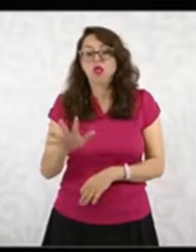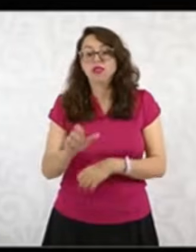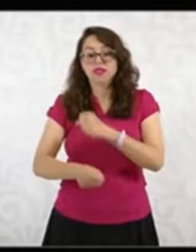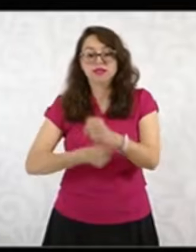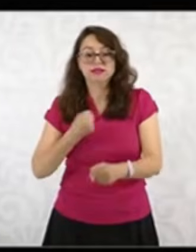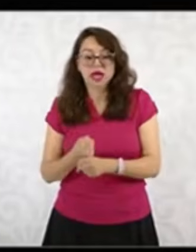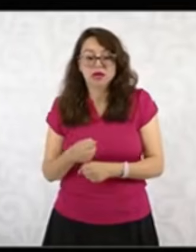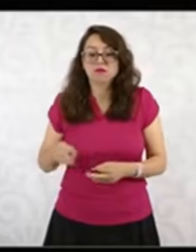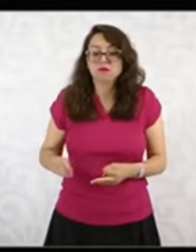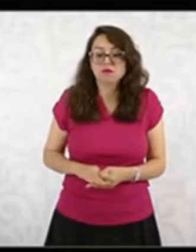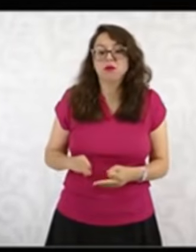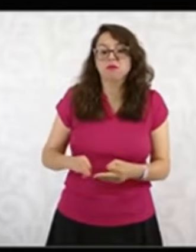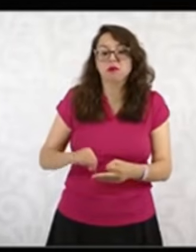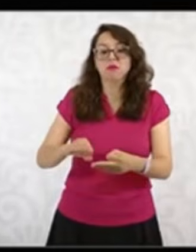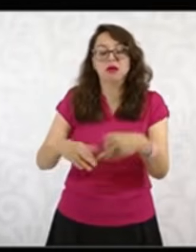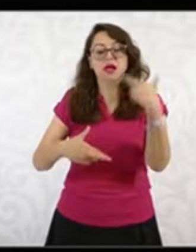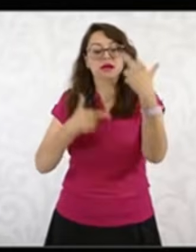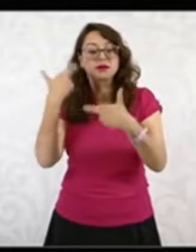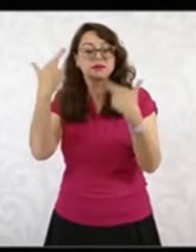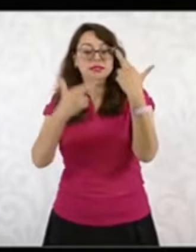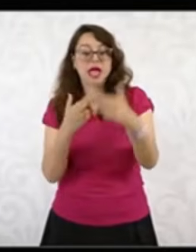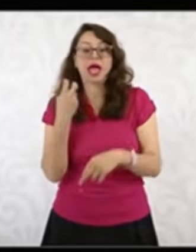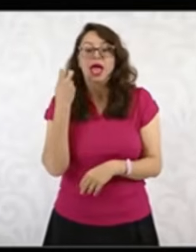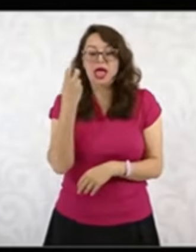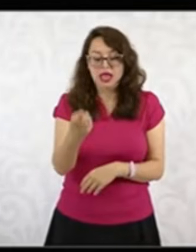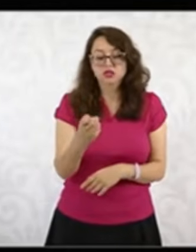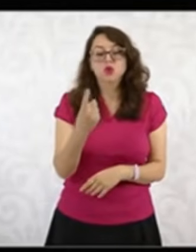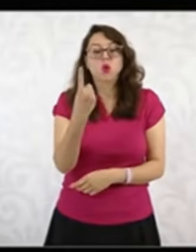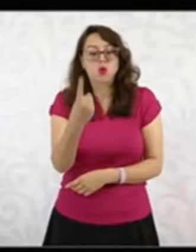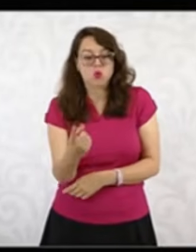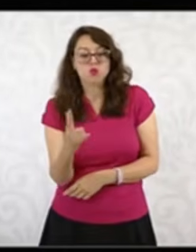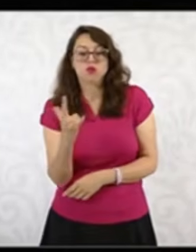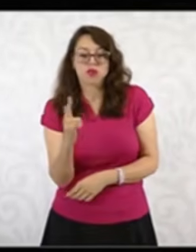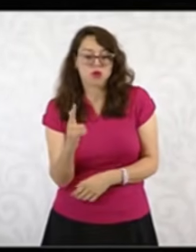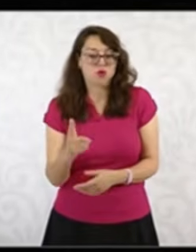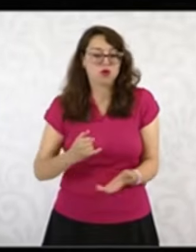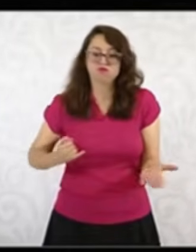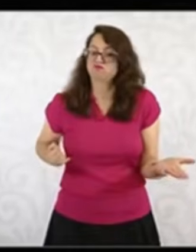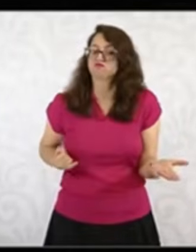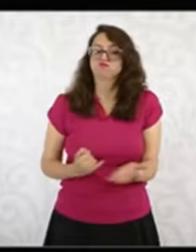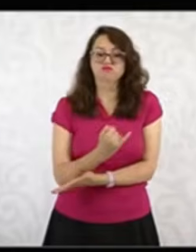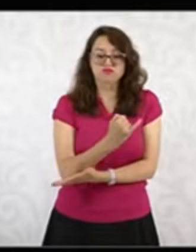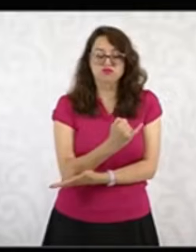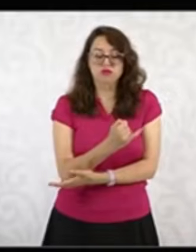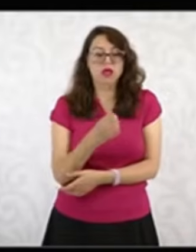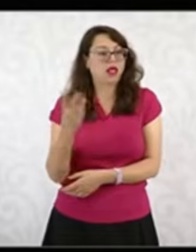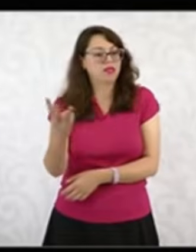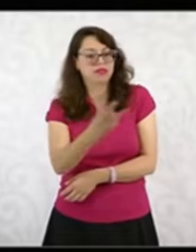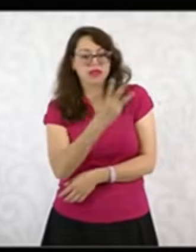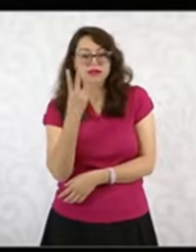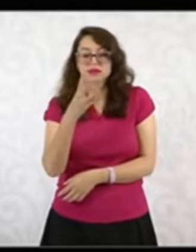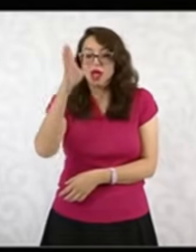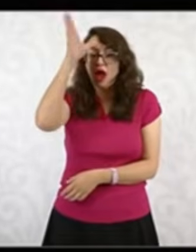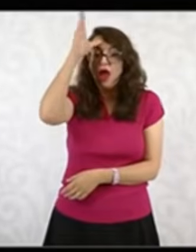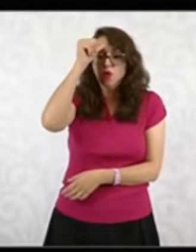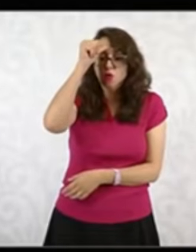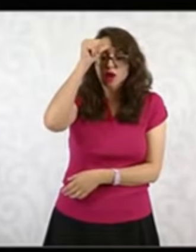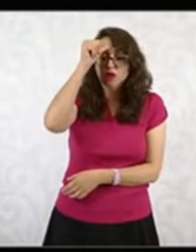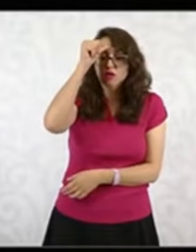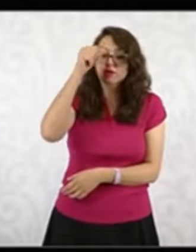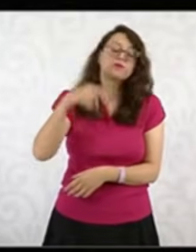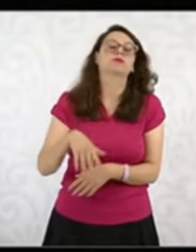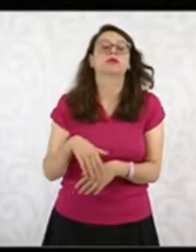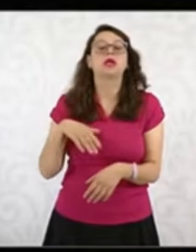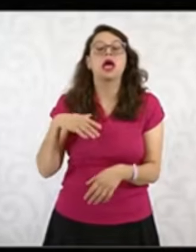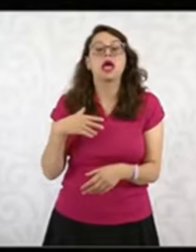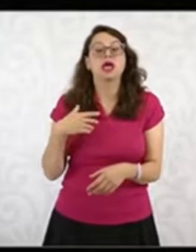periódicas. Hay diferentes alternativas previstas. Vamos a ver ese día cuál de ellas tomamos entre los tres países. Y día